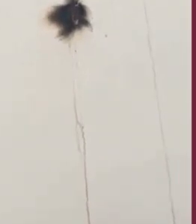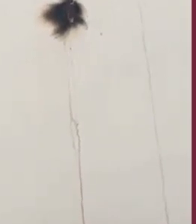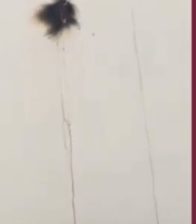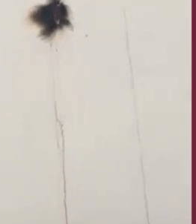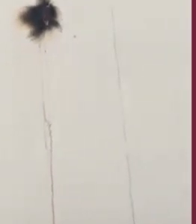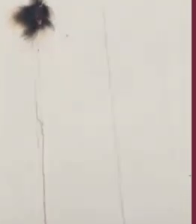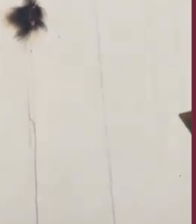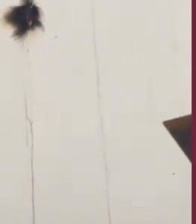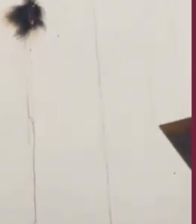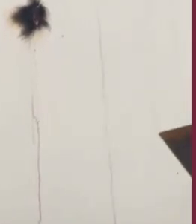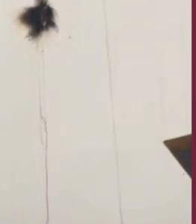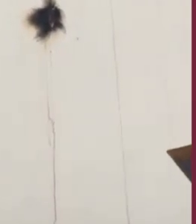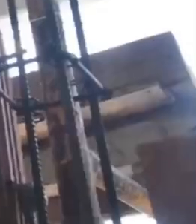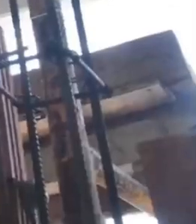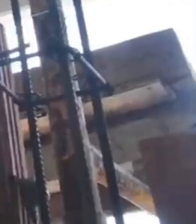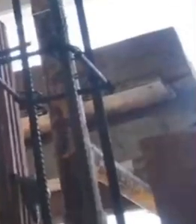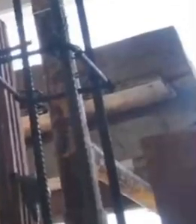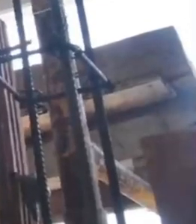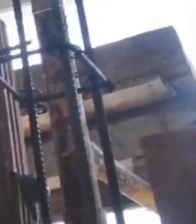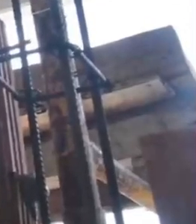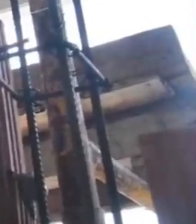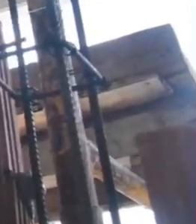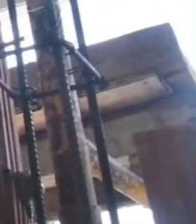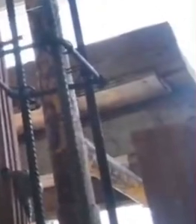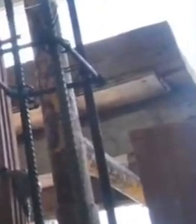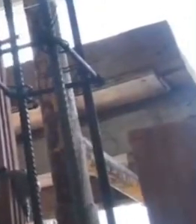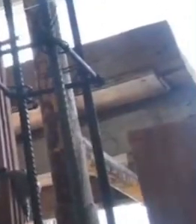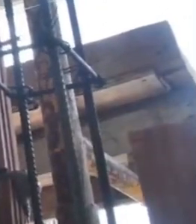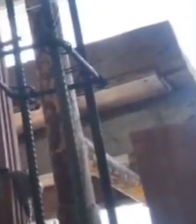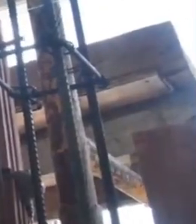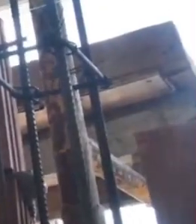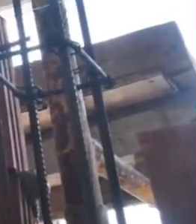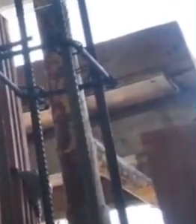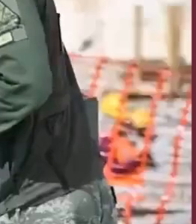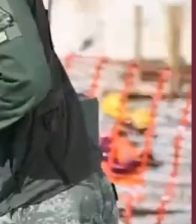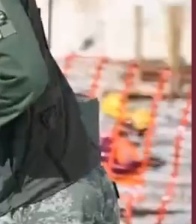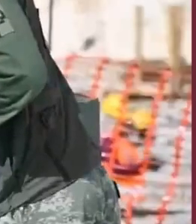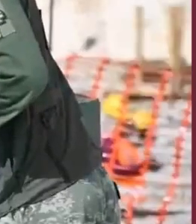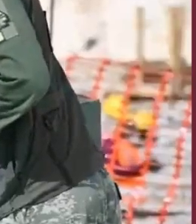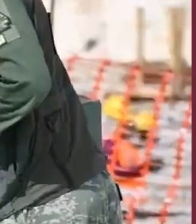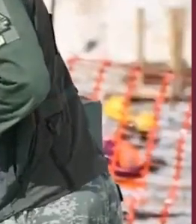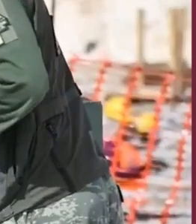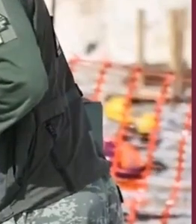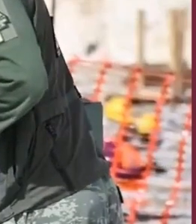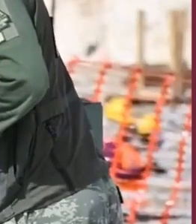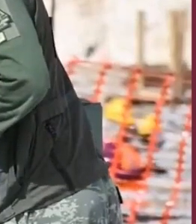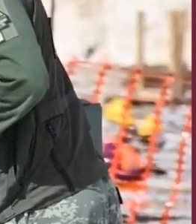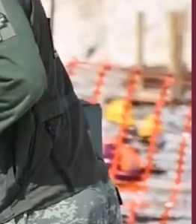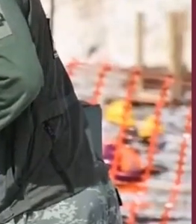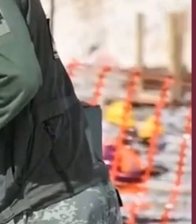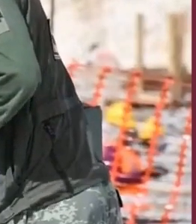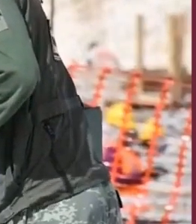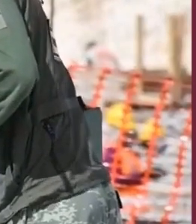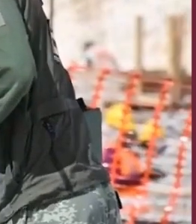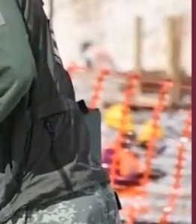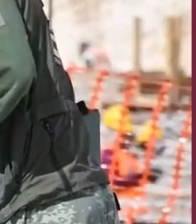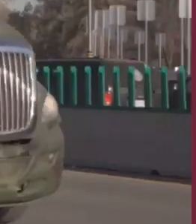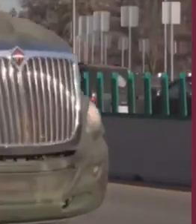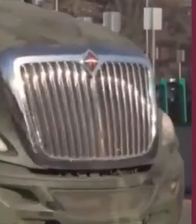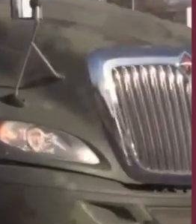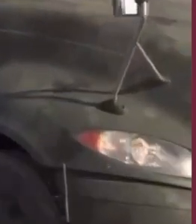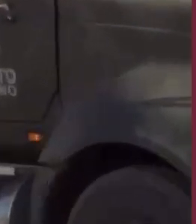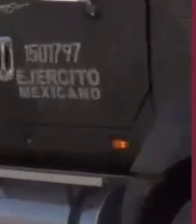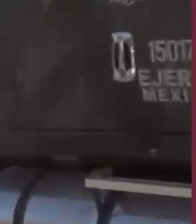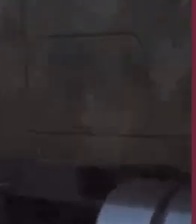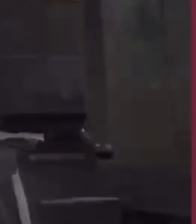17 días, donde participaron más de 17.900 trabajadores civiles y militares, así como 1.000 unidades